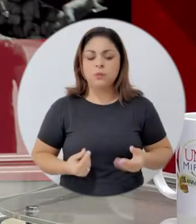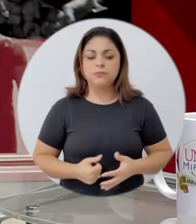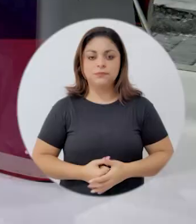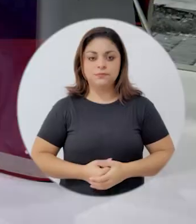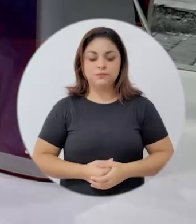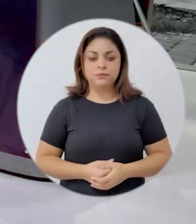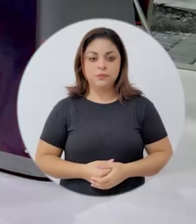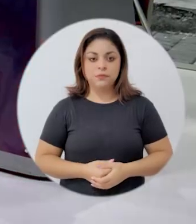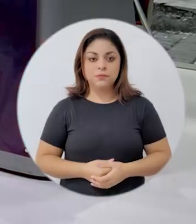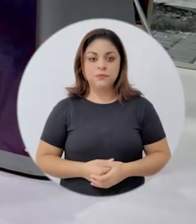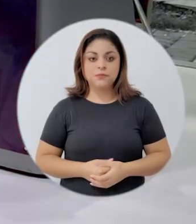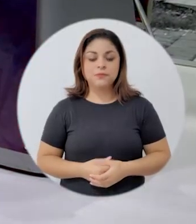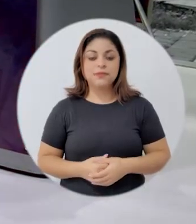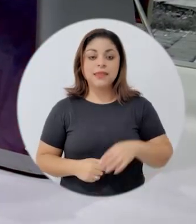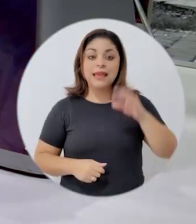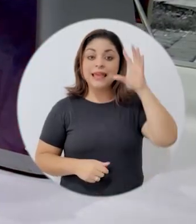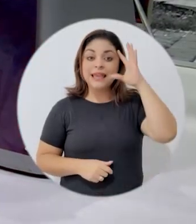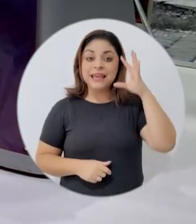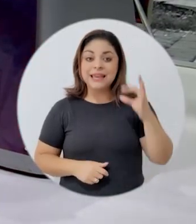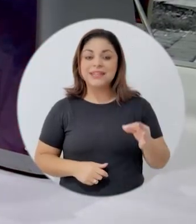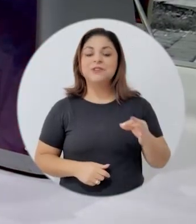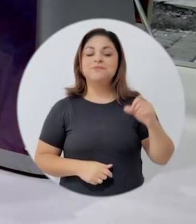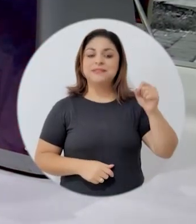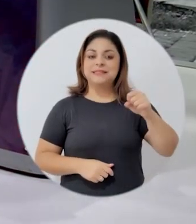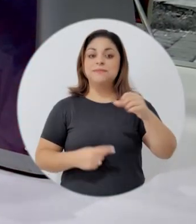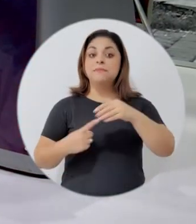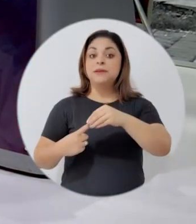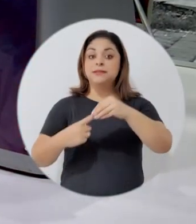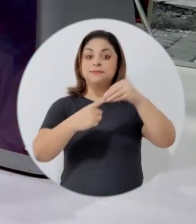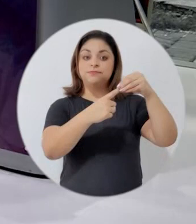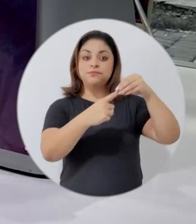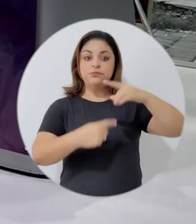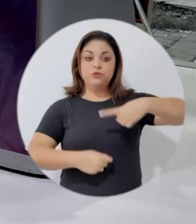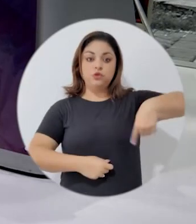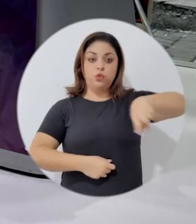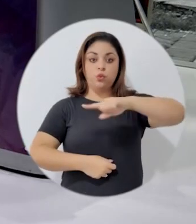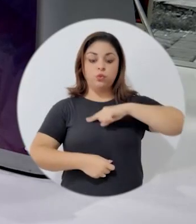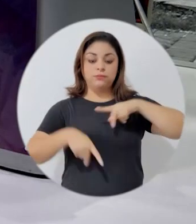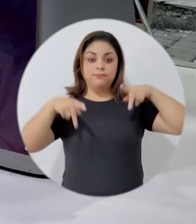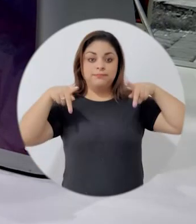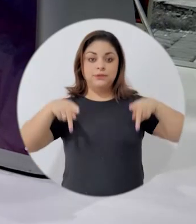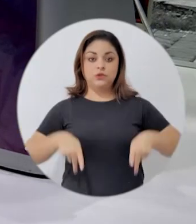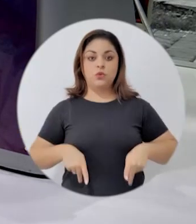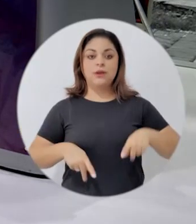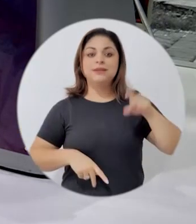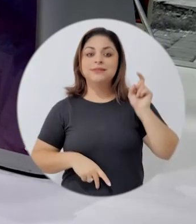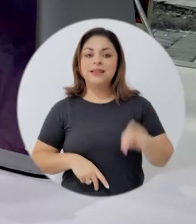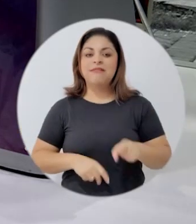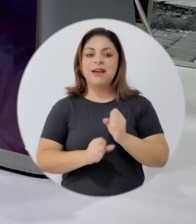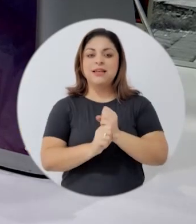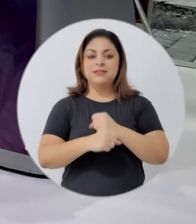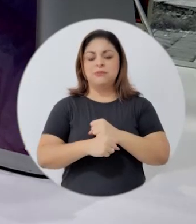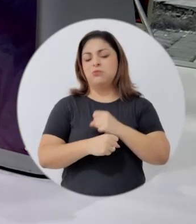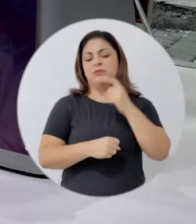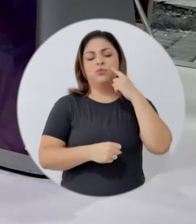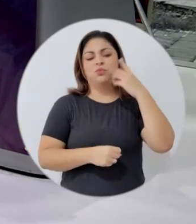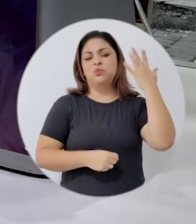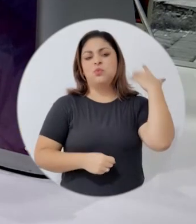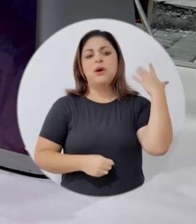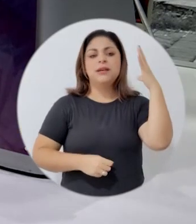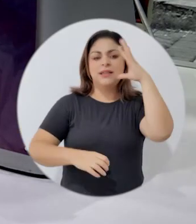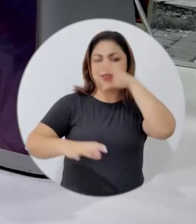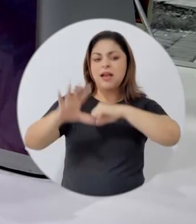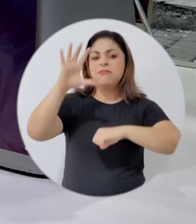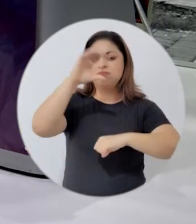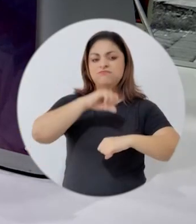bueno, yo creo que lo principal que debemos de hacer, porque esto lo vimos desde que hicimos